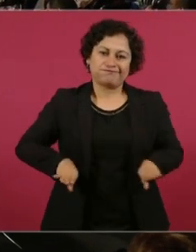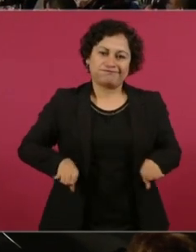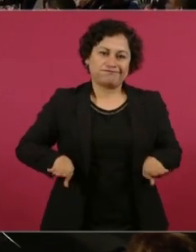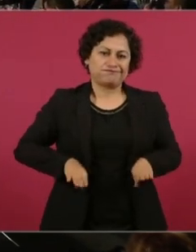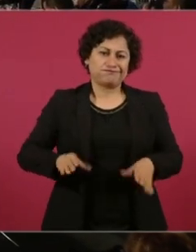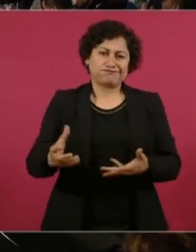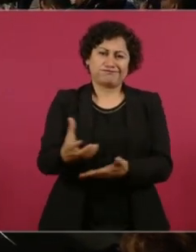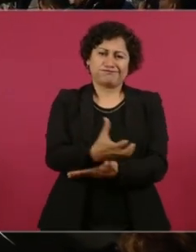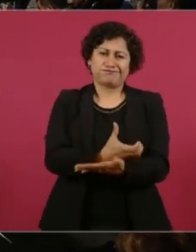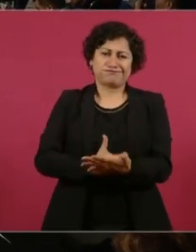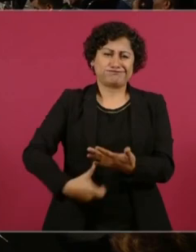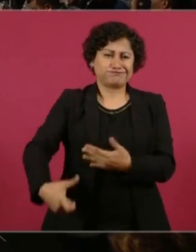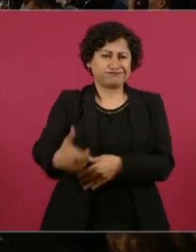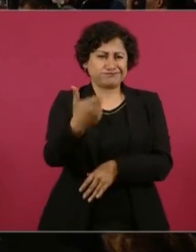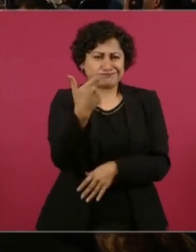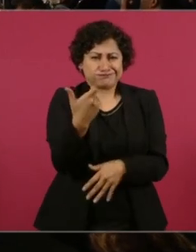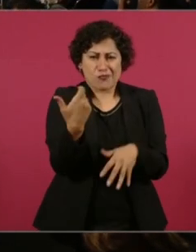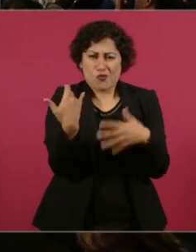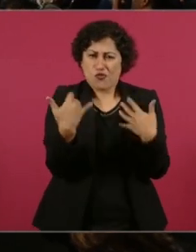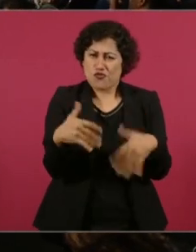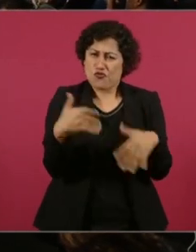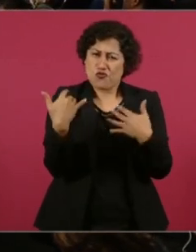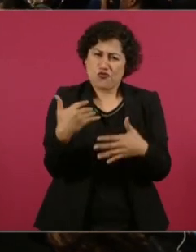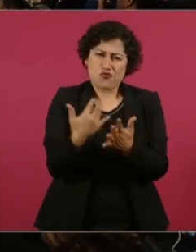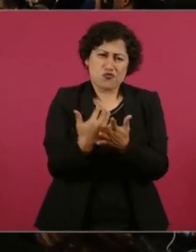Mucho dinero